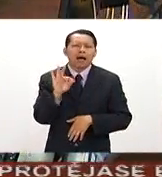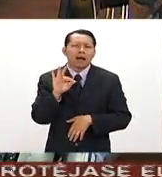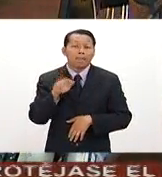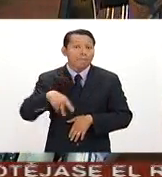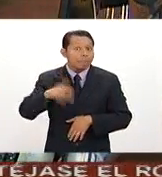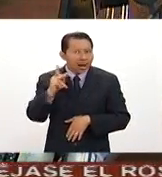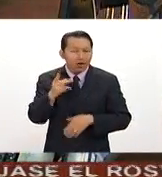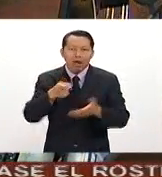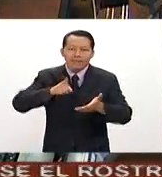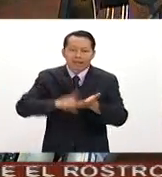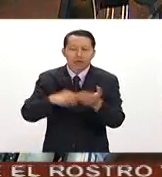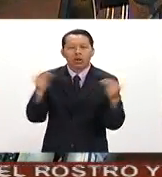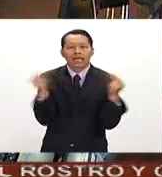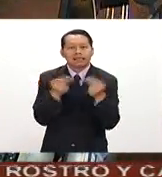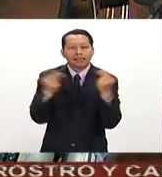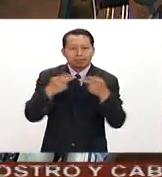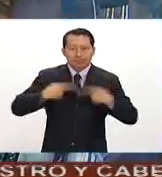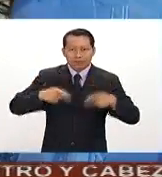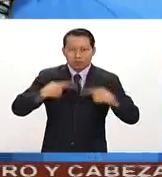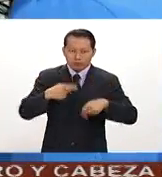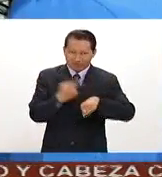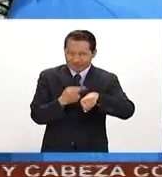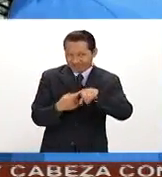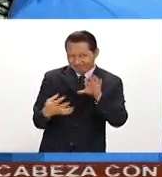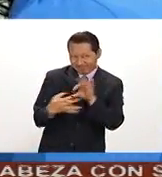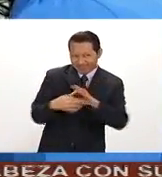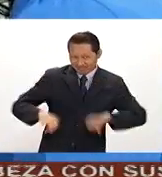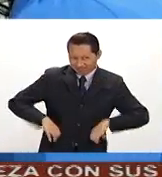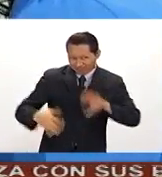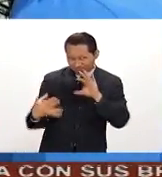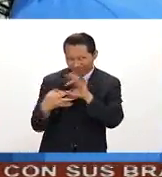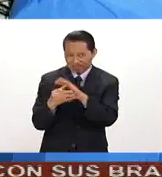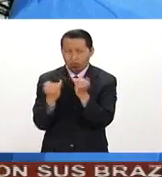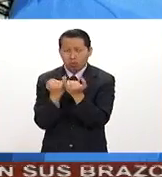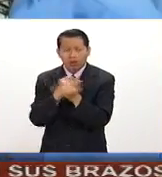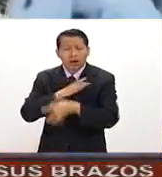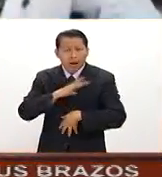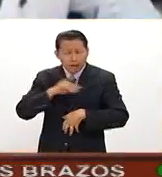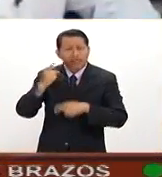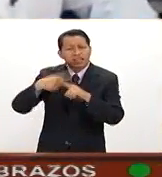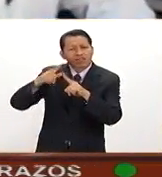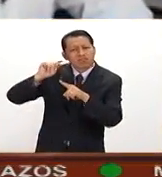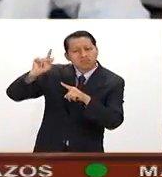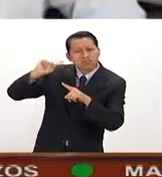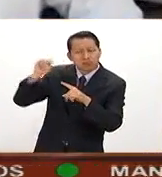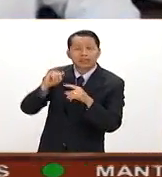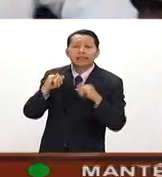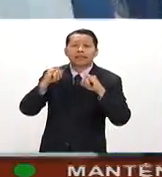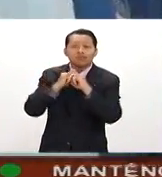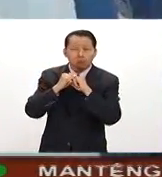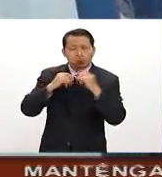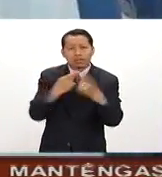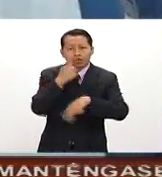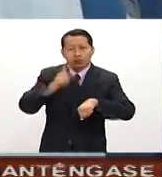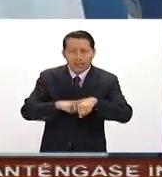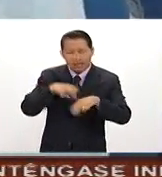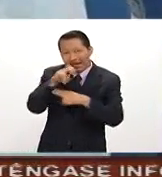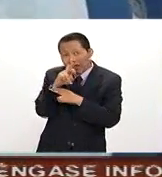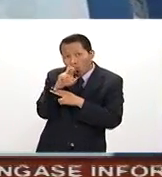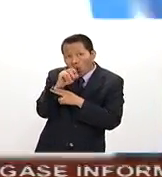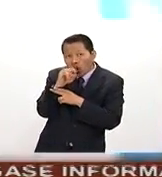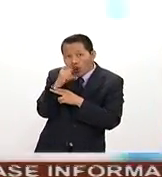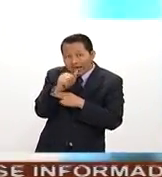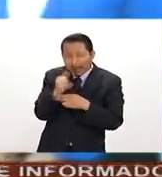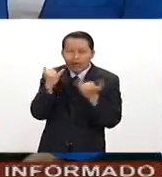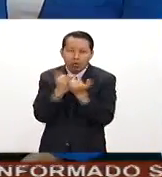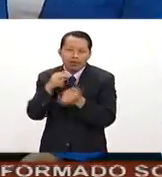está basada en las necesidades de los pacientes, a partir de recomendaciones de especialistas del Instituto Nacional de Neurología y